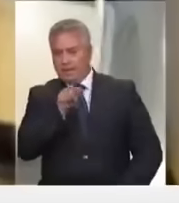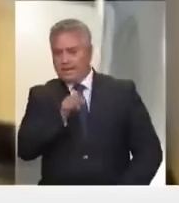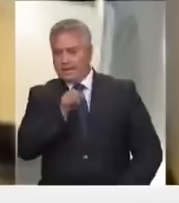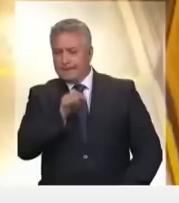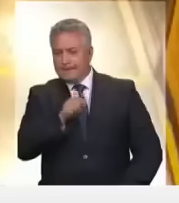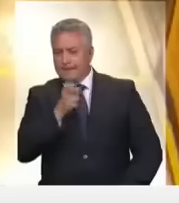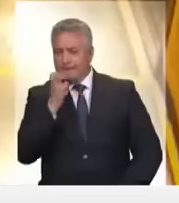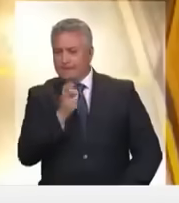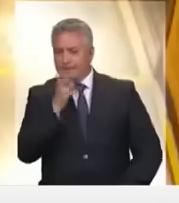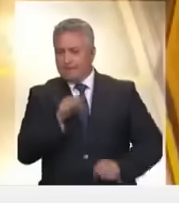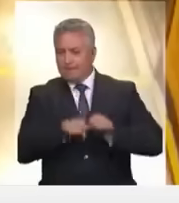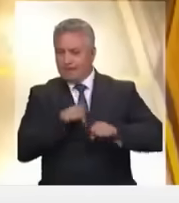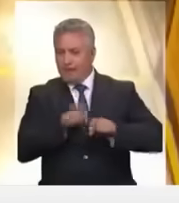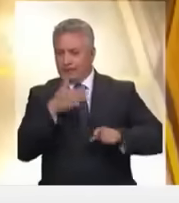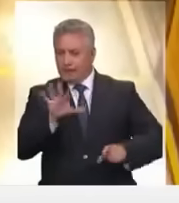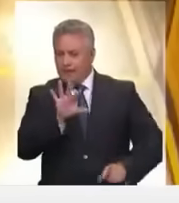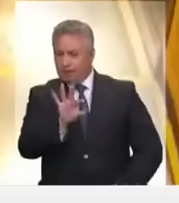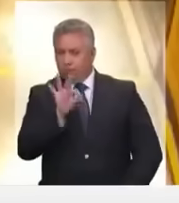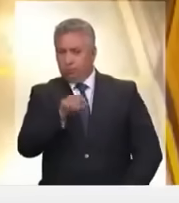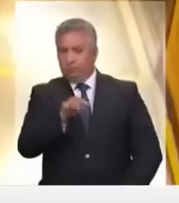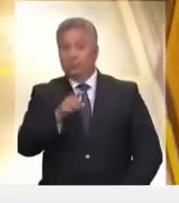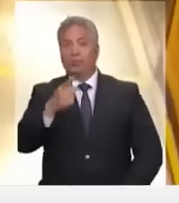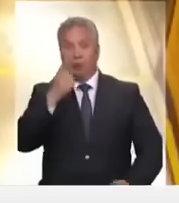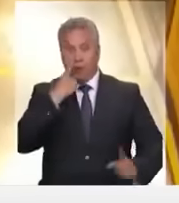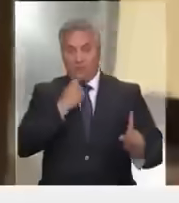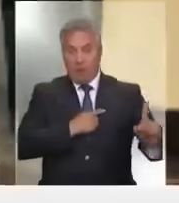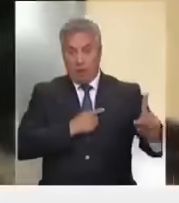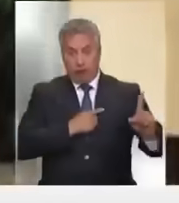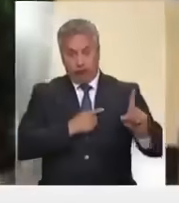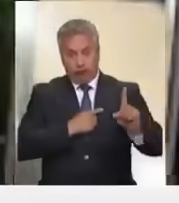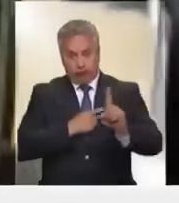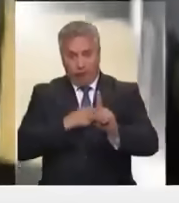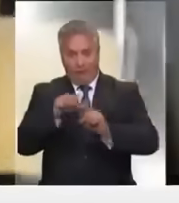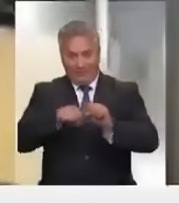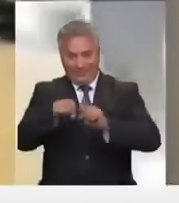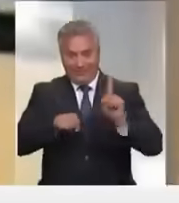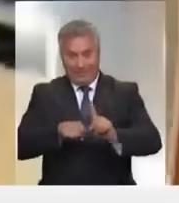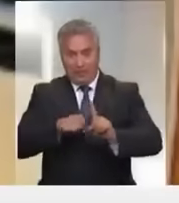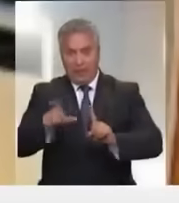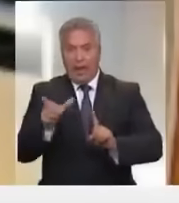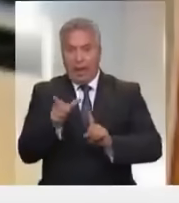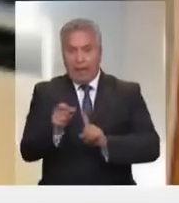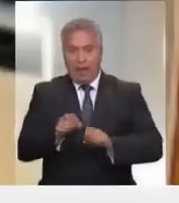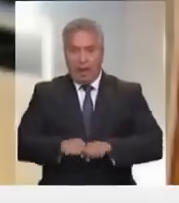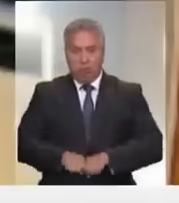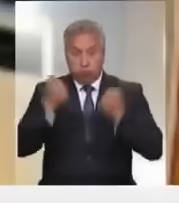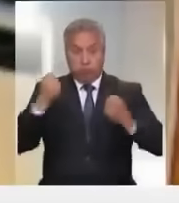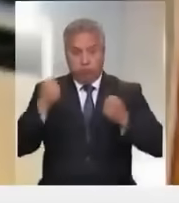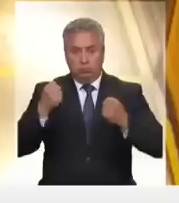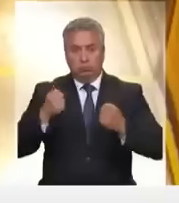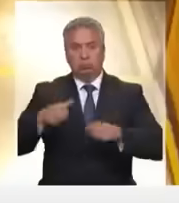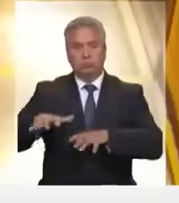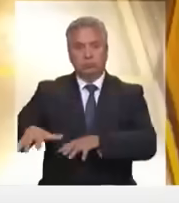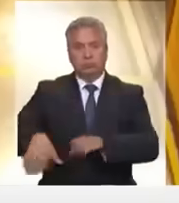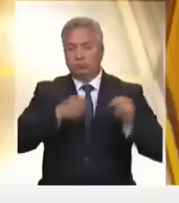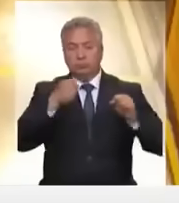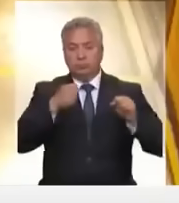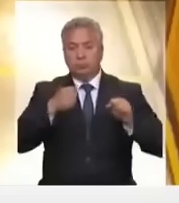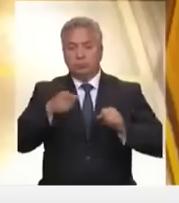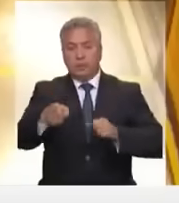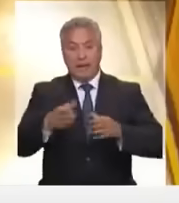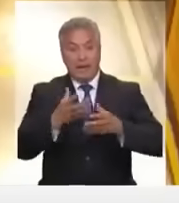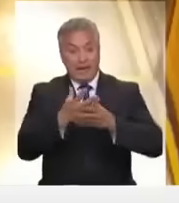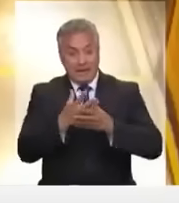objetivos. Este registro muestra cómo el líder se acerca a la bicicleta, rompe el candado y se la lleva. En medio de su